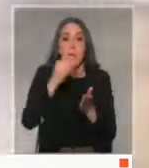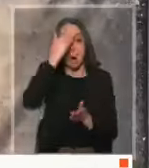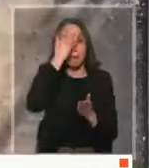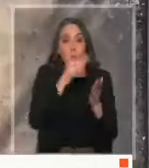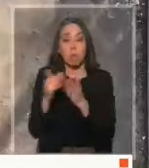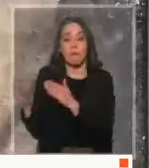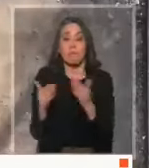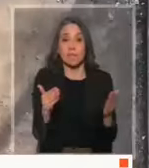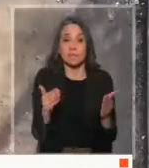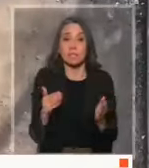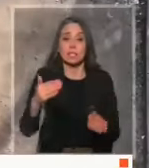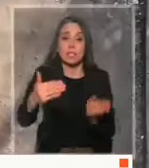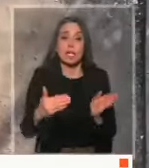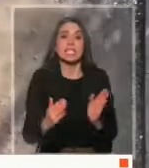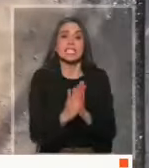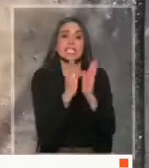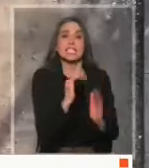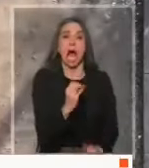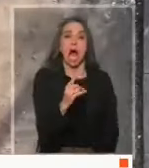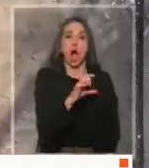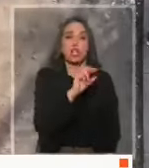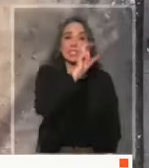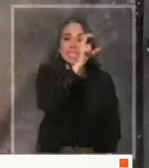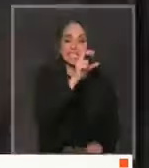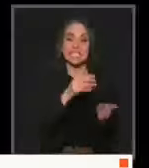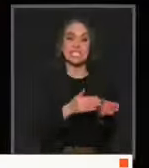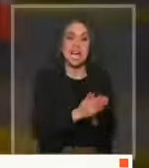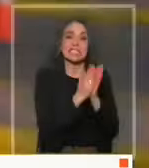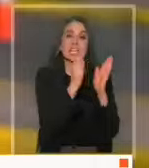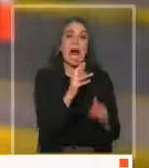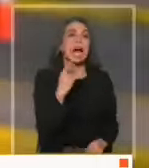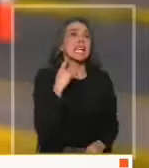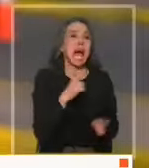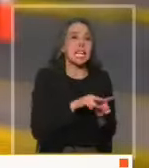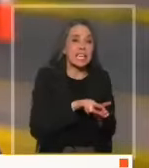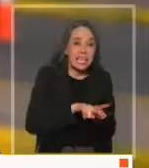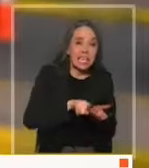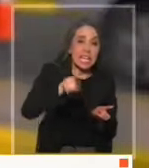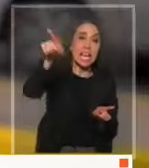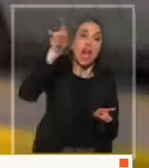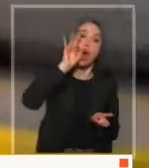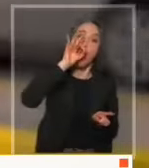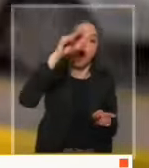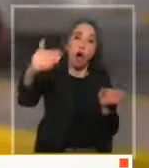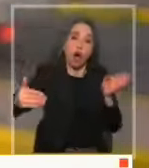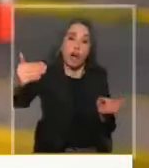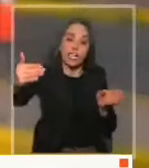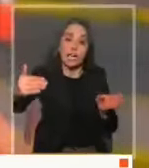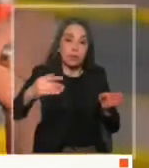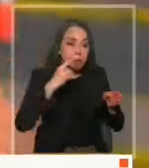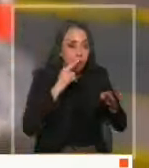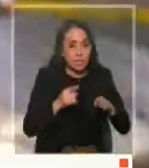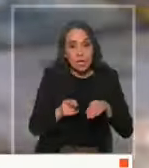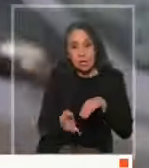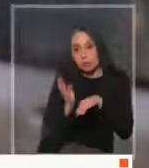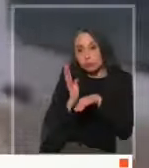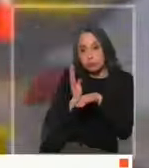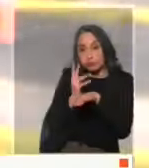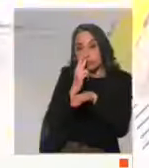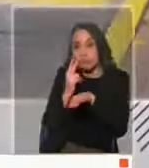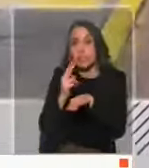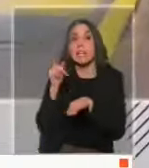vecinos. En el eje San José de la Estrella, desde Santa Raquel hacia el sector oriente, lo que van encontrando en el camino, el equipo